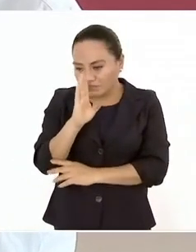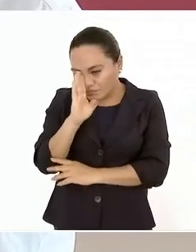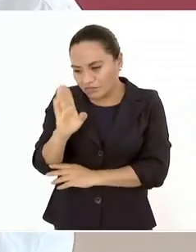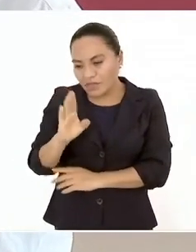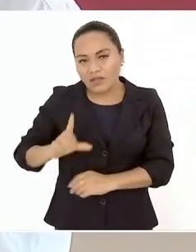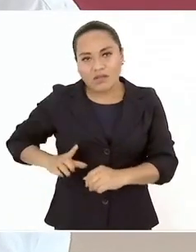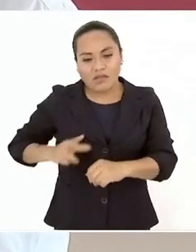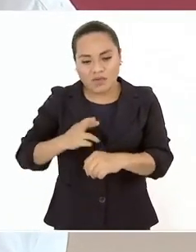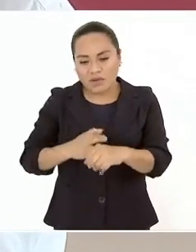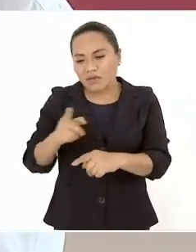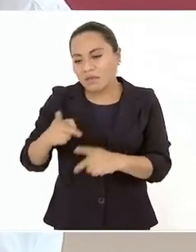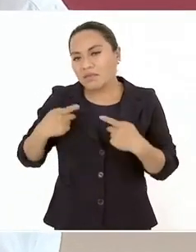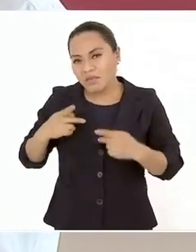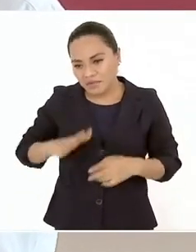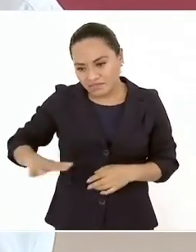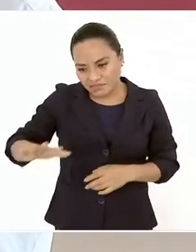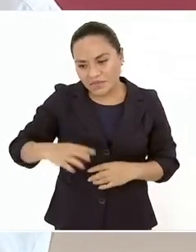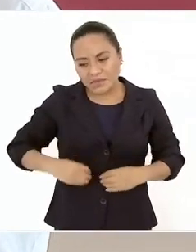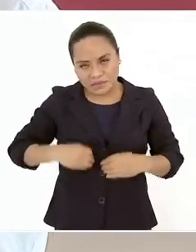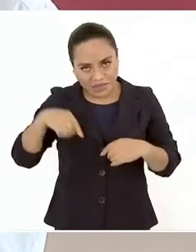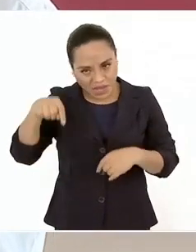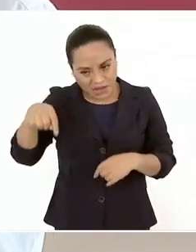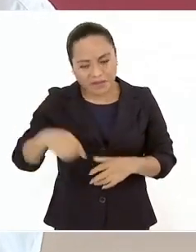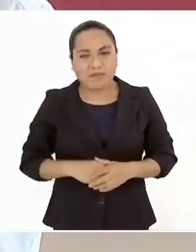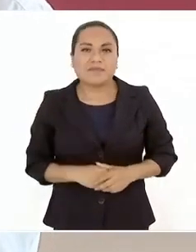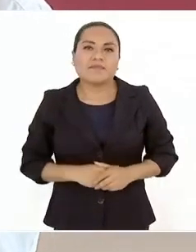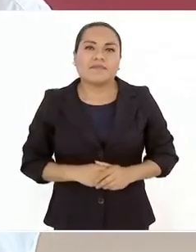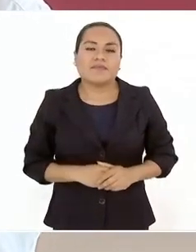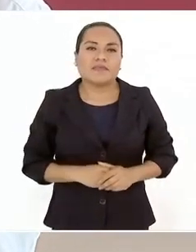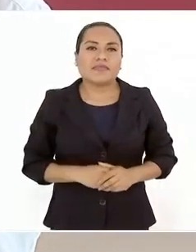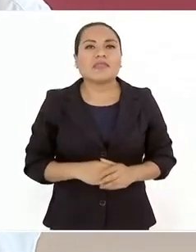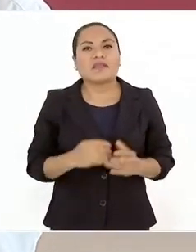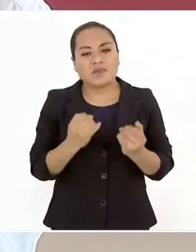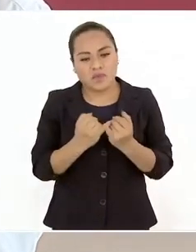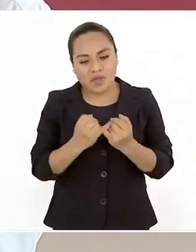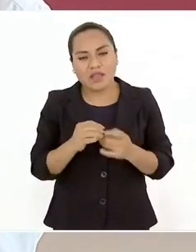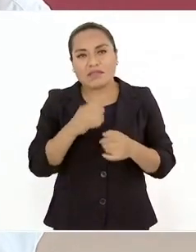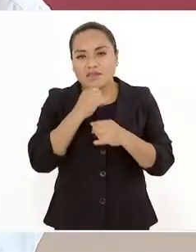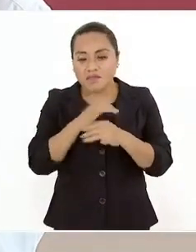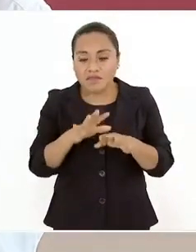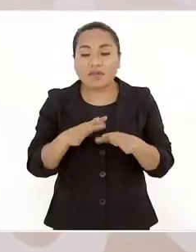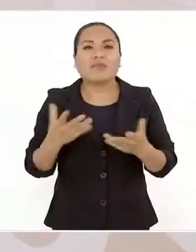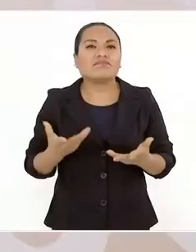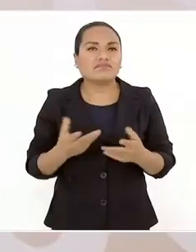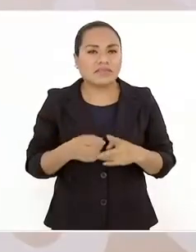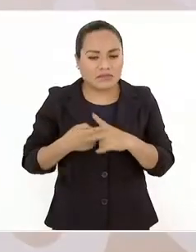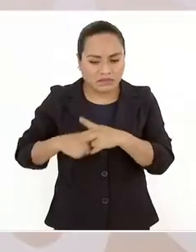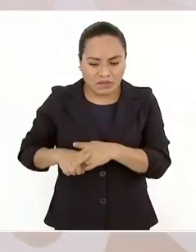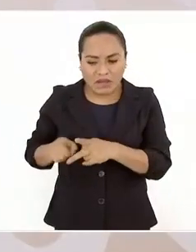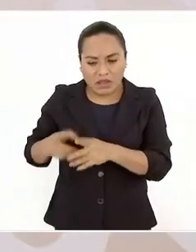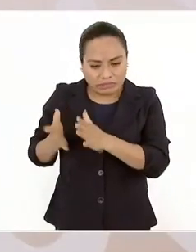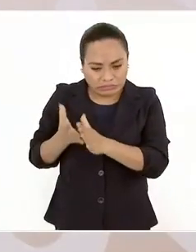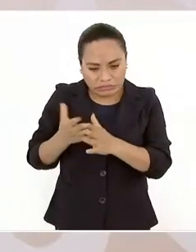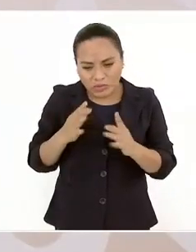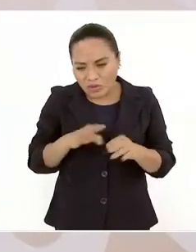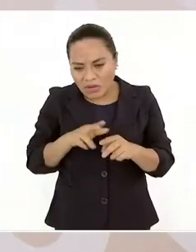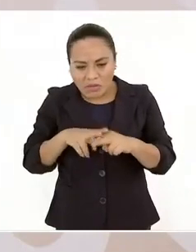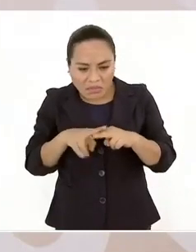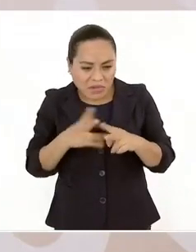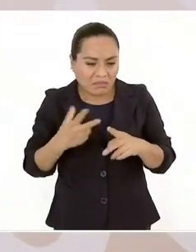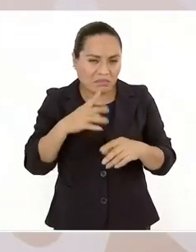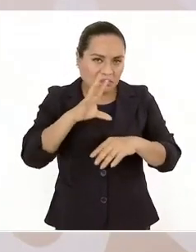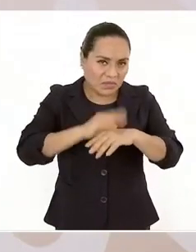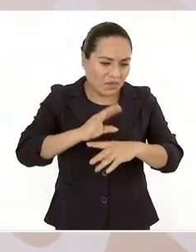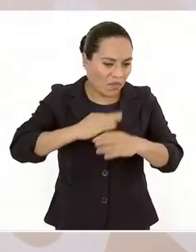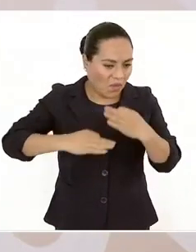trabajado. También ahora hemos informado desde un inicio cuál es el objetivo